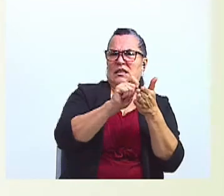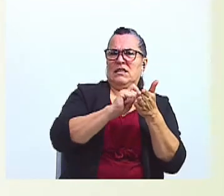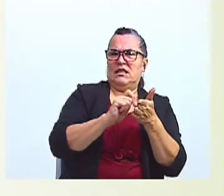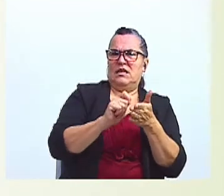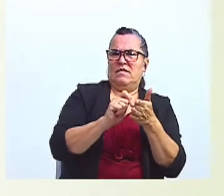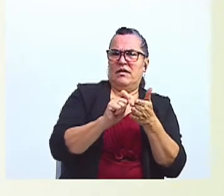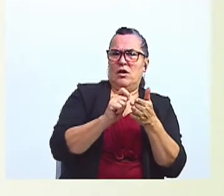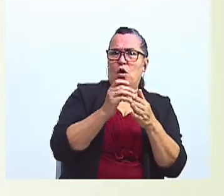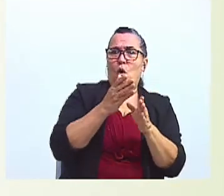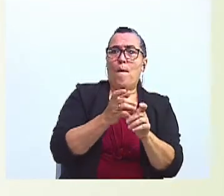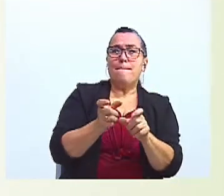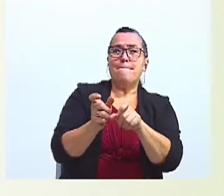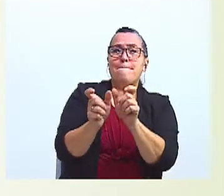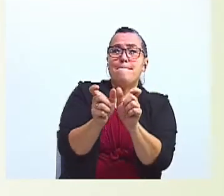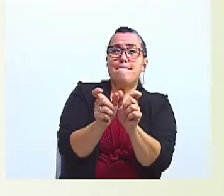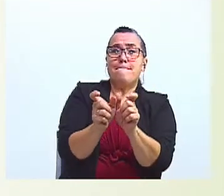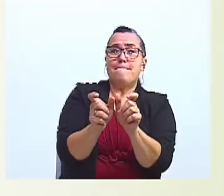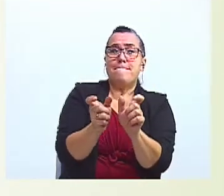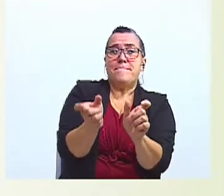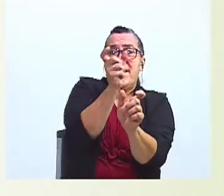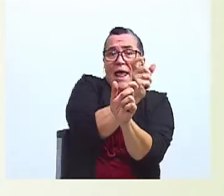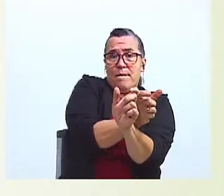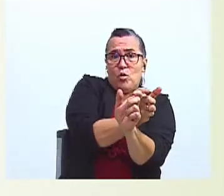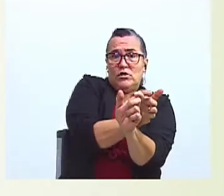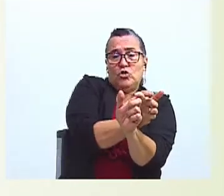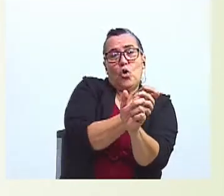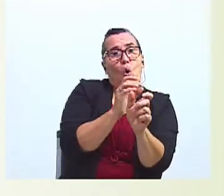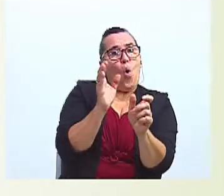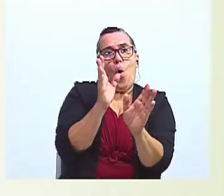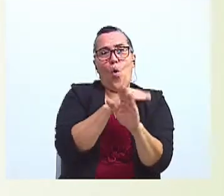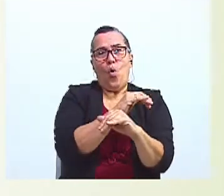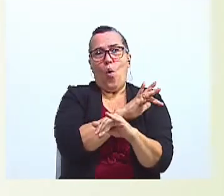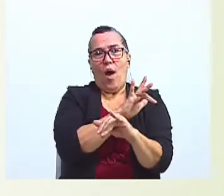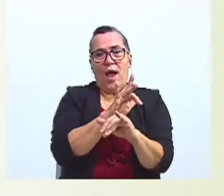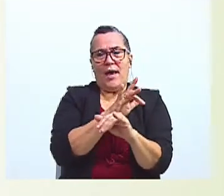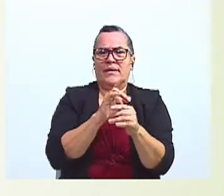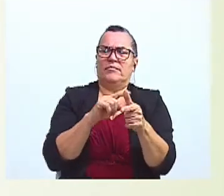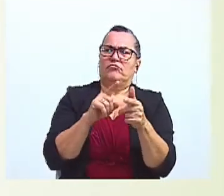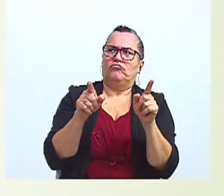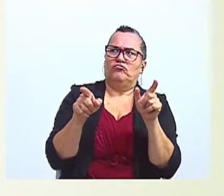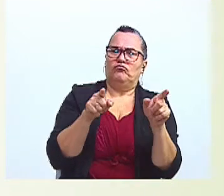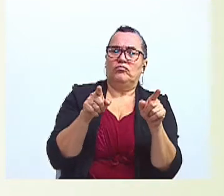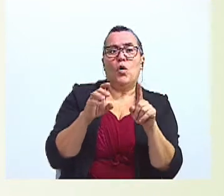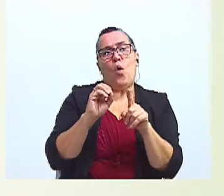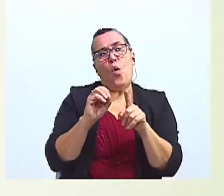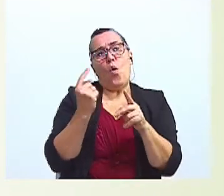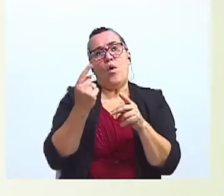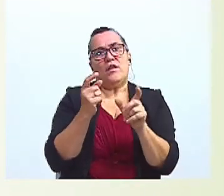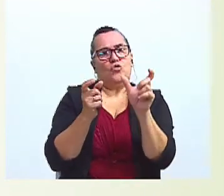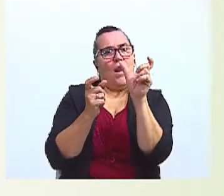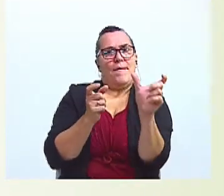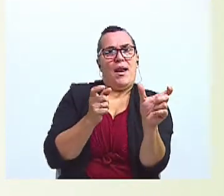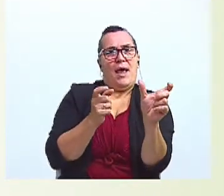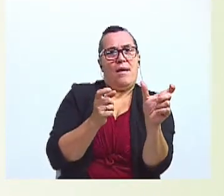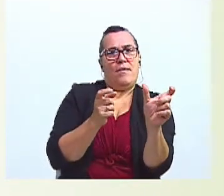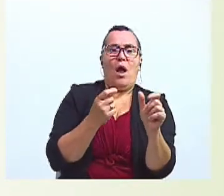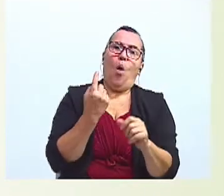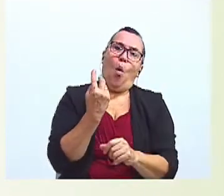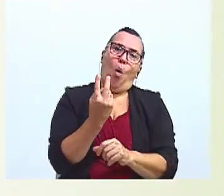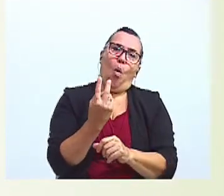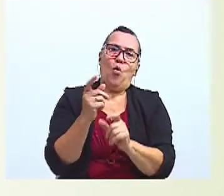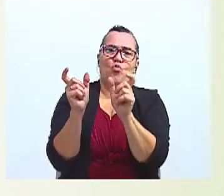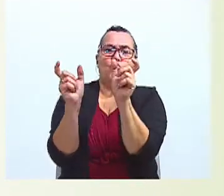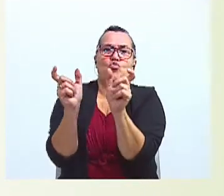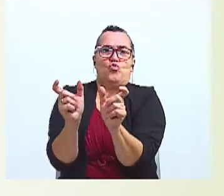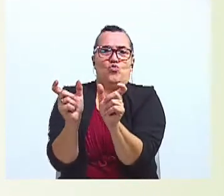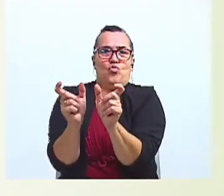con preposición o sin ella. Y en otros casos es una sola palabra o se escribe